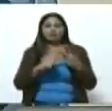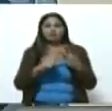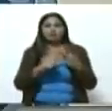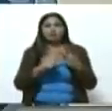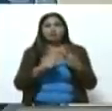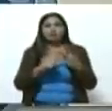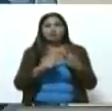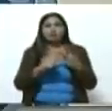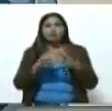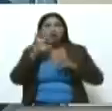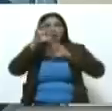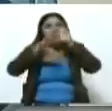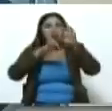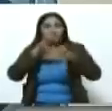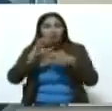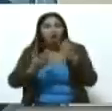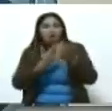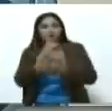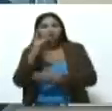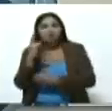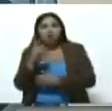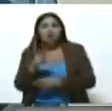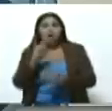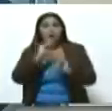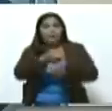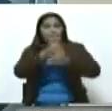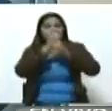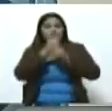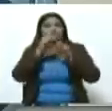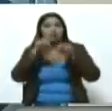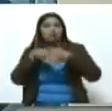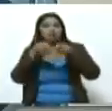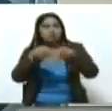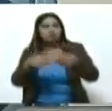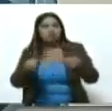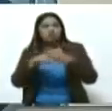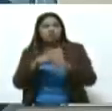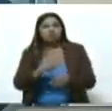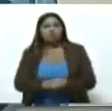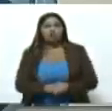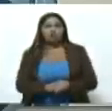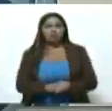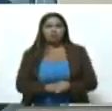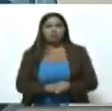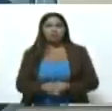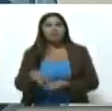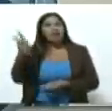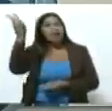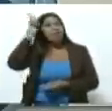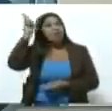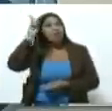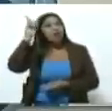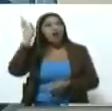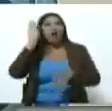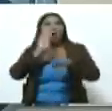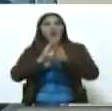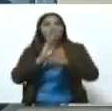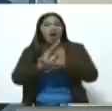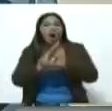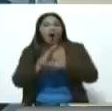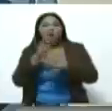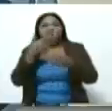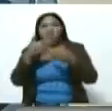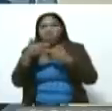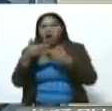fauna doméstica, pesca y agricultura, en materia indigenista y en protección a la diversidad